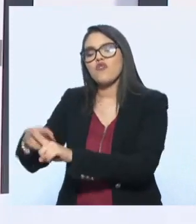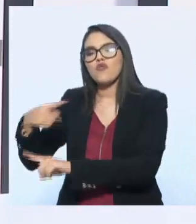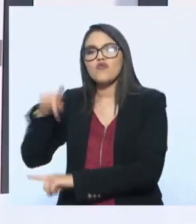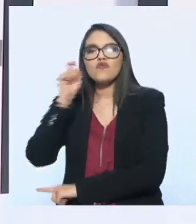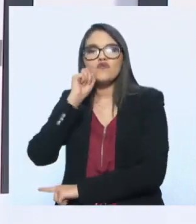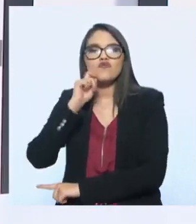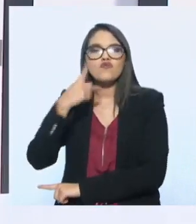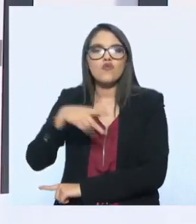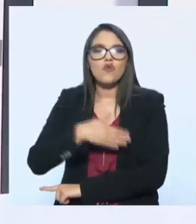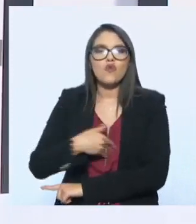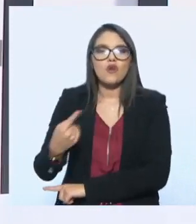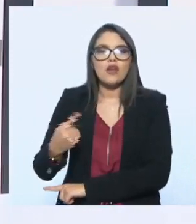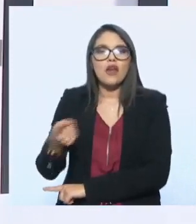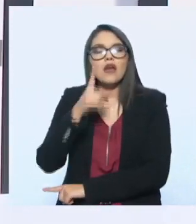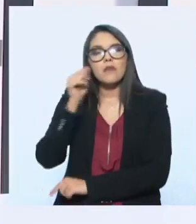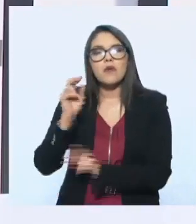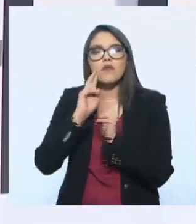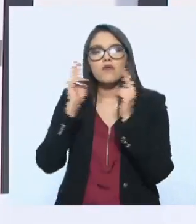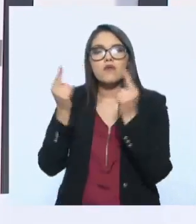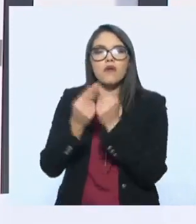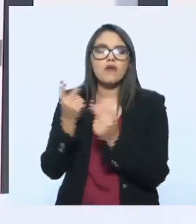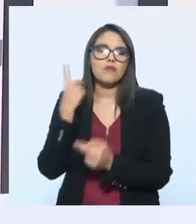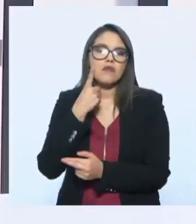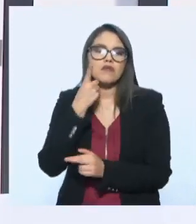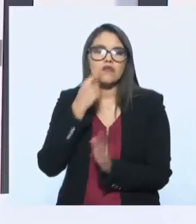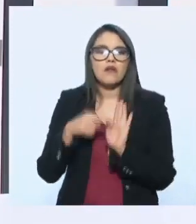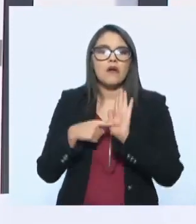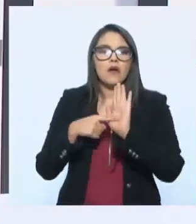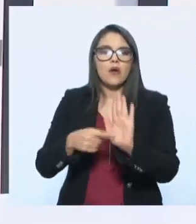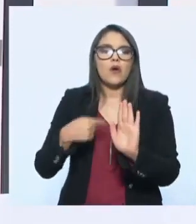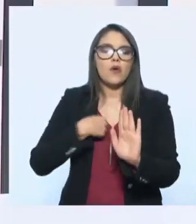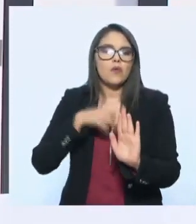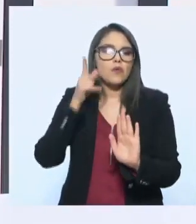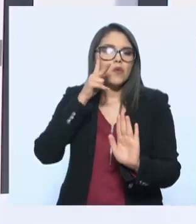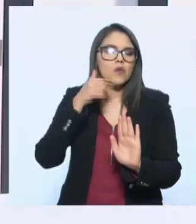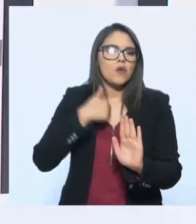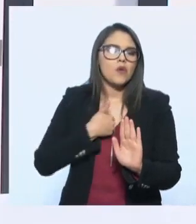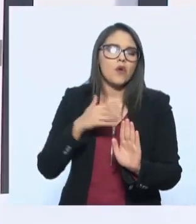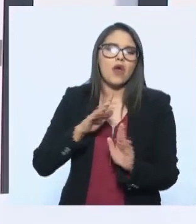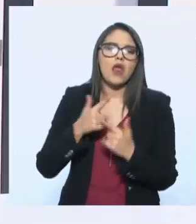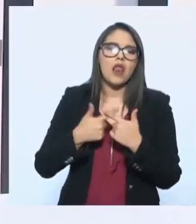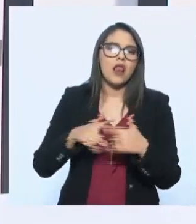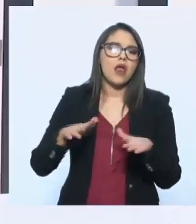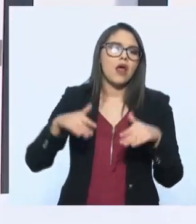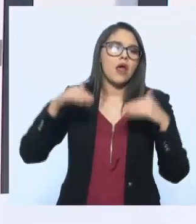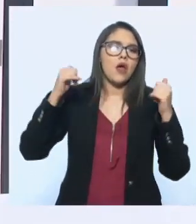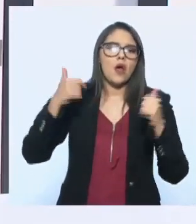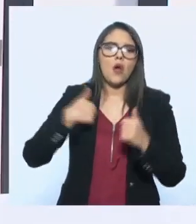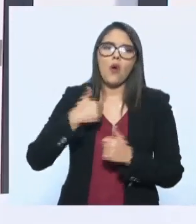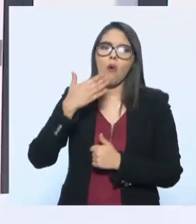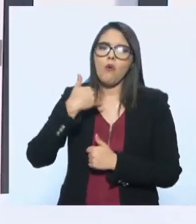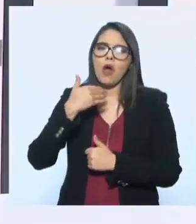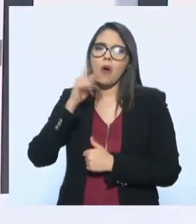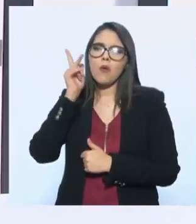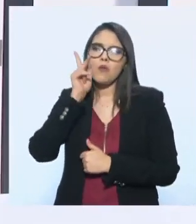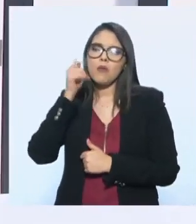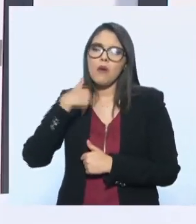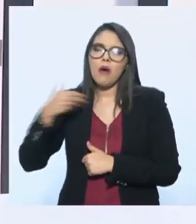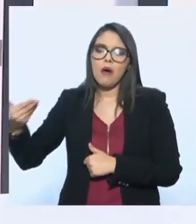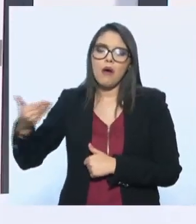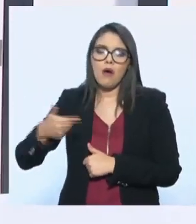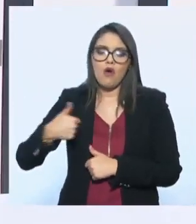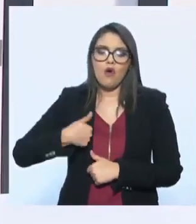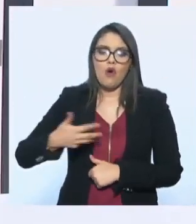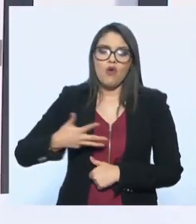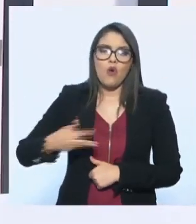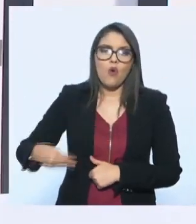hablar específicamente de la acusación y mostró un documento en donde él quedaba exonerado porque se había demostrado que no había elementos como para que